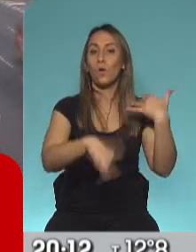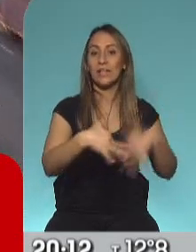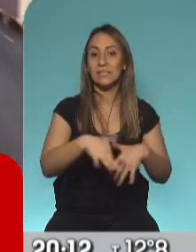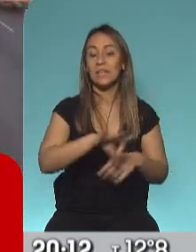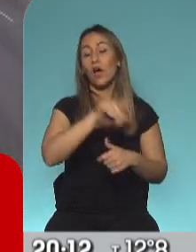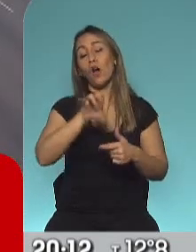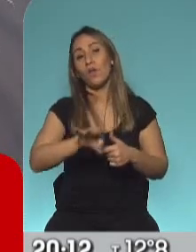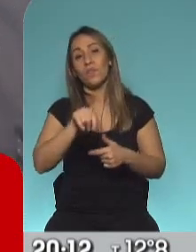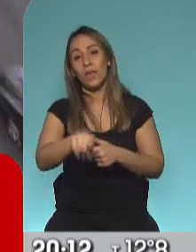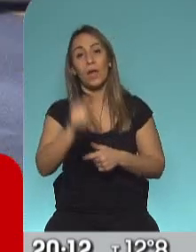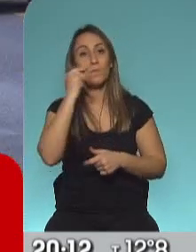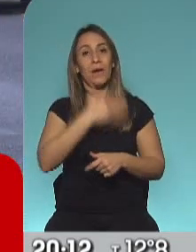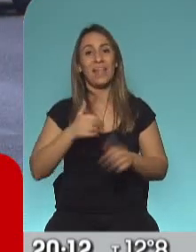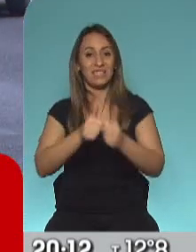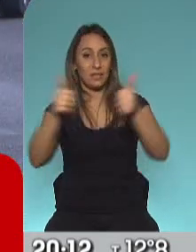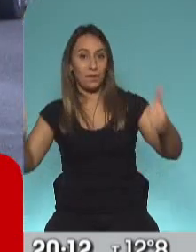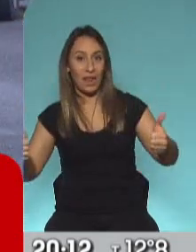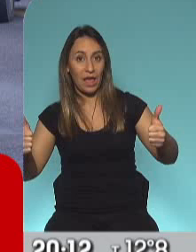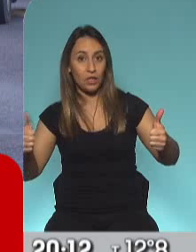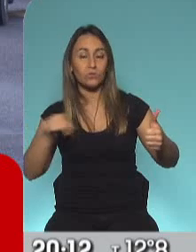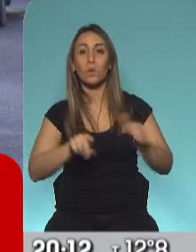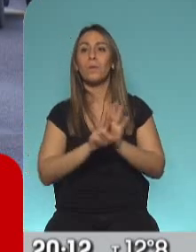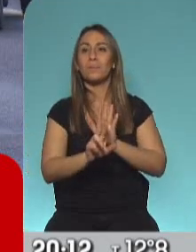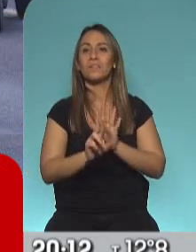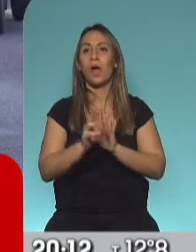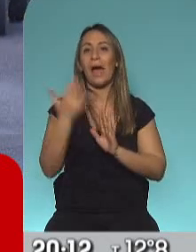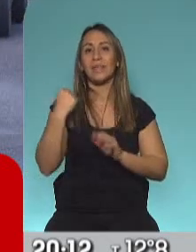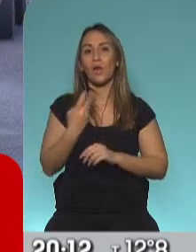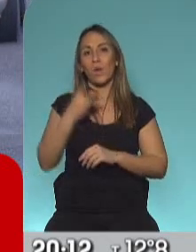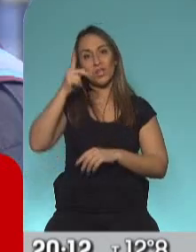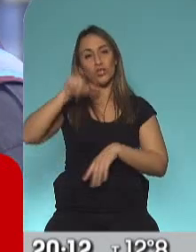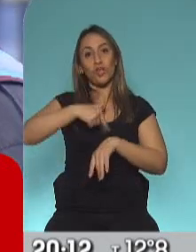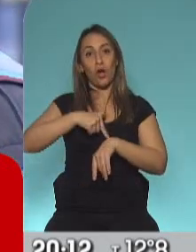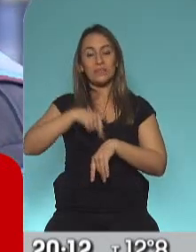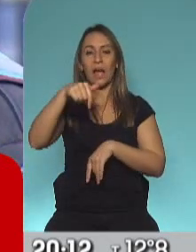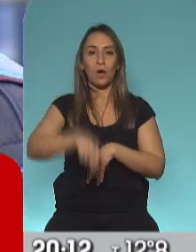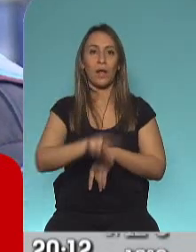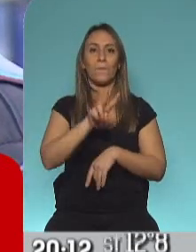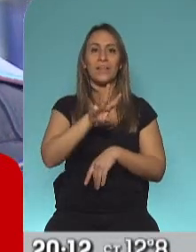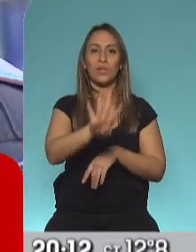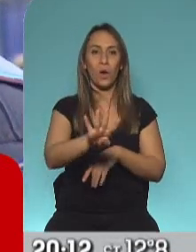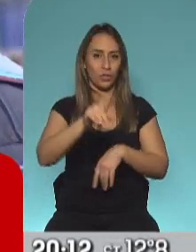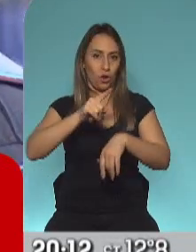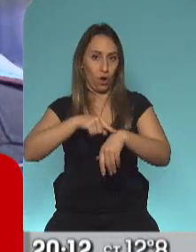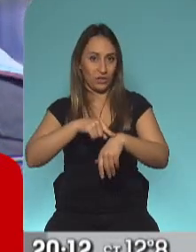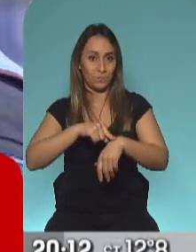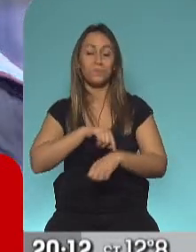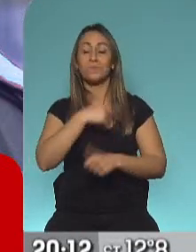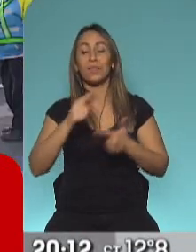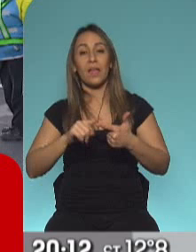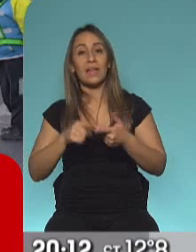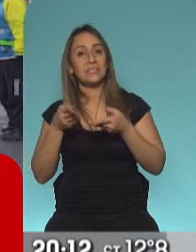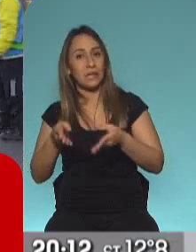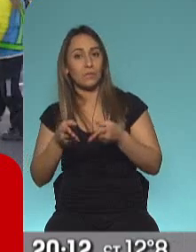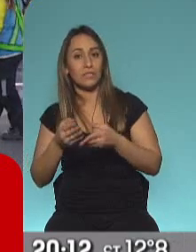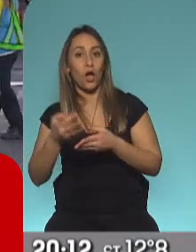van a durar 24 horas. Claro, antes duraban 48, se, exacto, reducen a 24, 2 por semana. Los de actividades esenciales y servicios